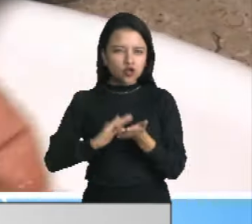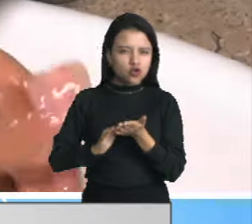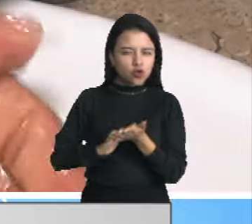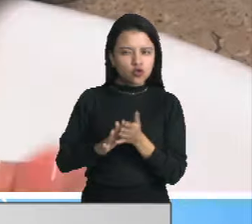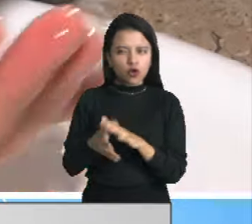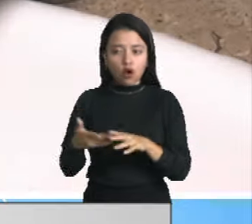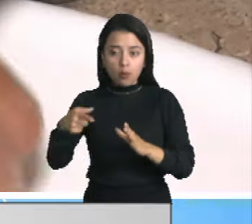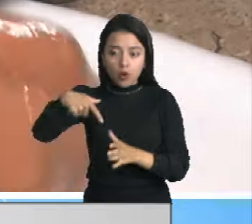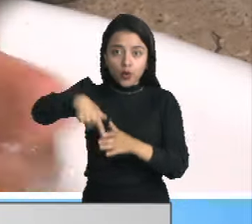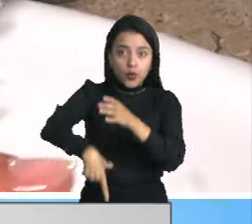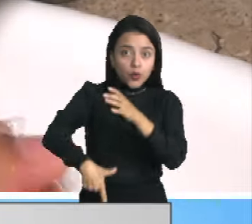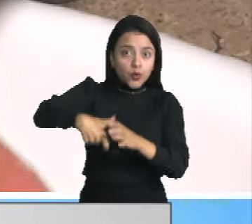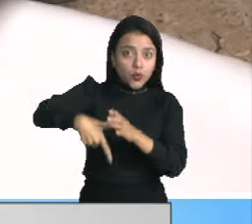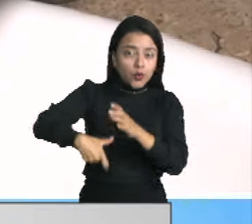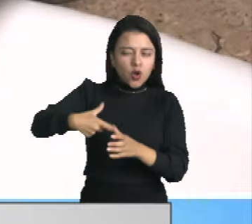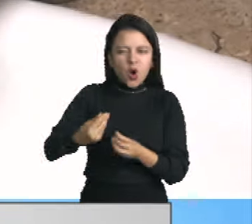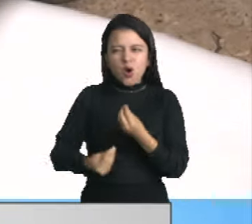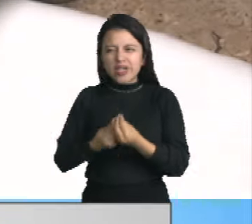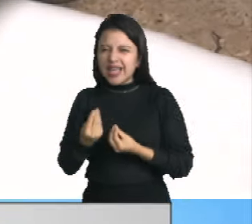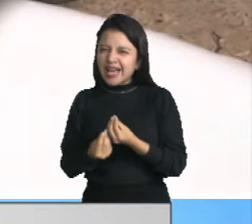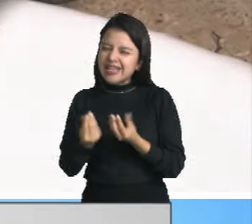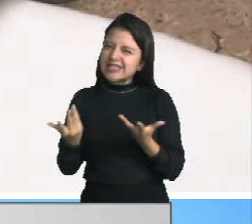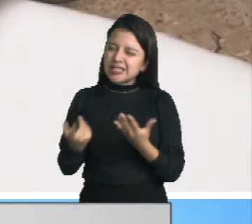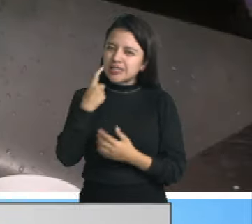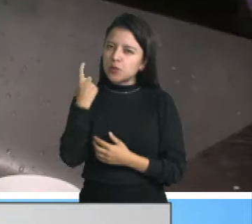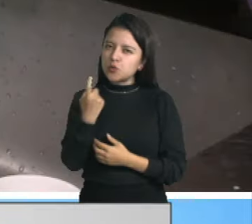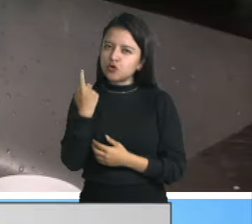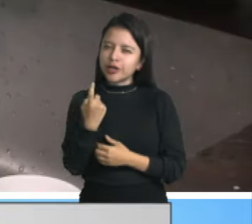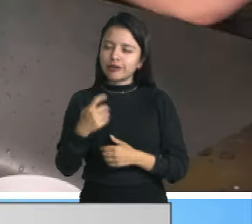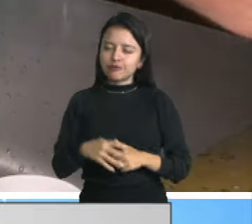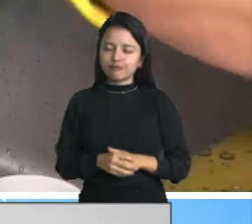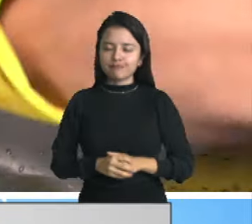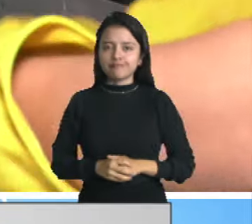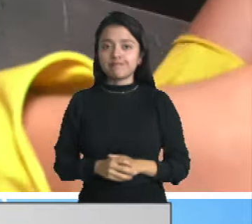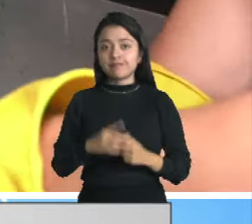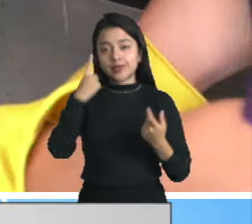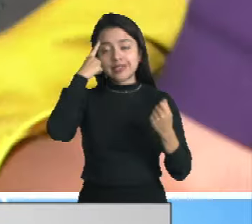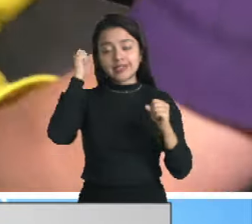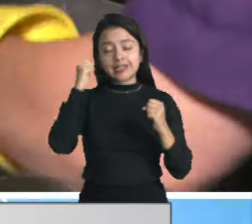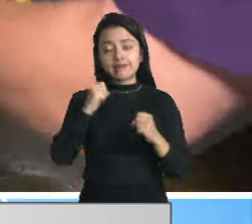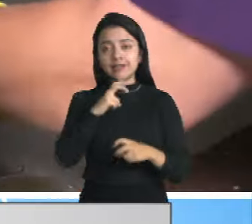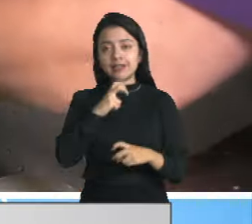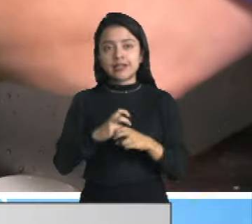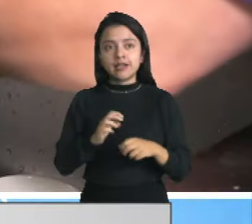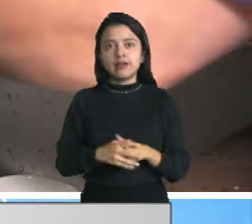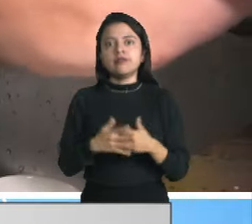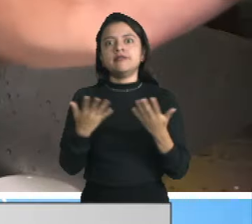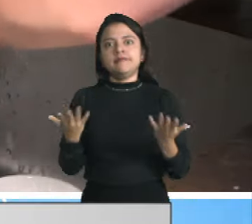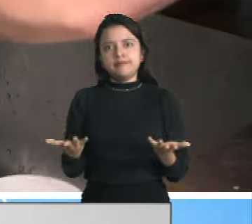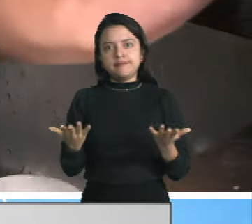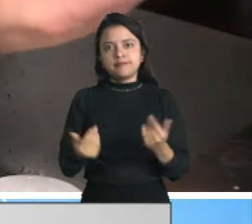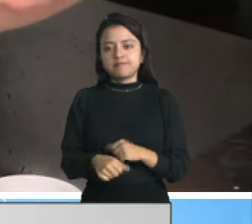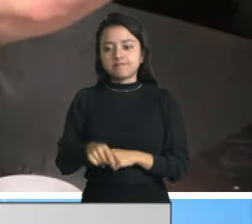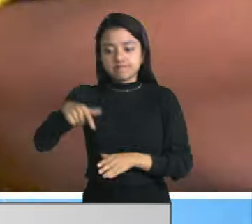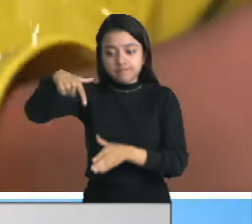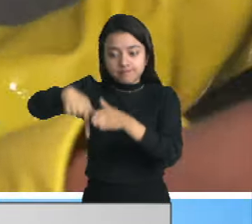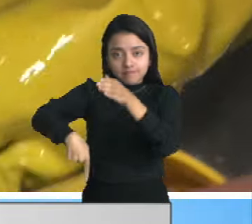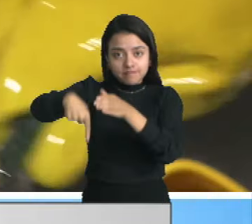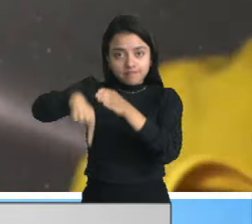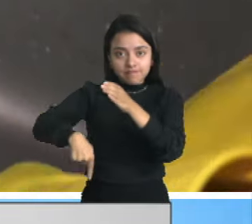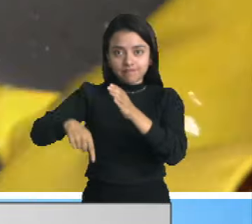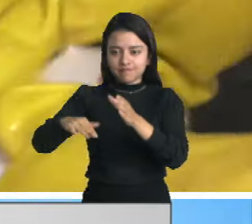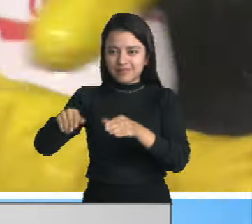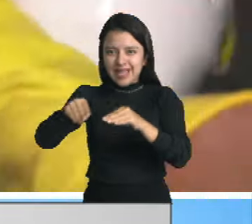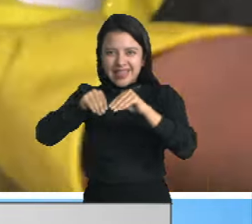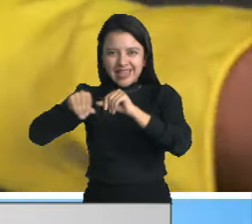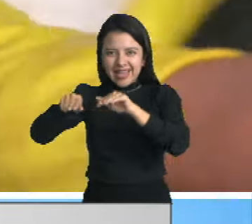abastecimiento de agua en Bogotá, que parece cada vez más se pondrá un poco más complicado. Una de ellas es explorar el agua que hay en el subsuelo de la